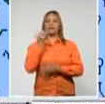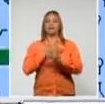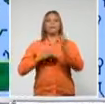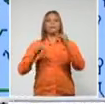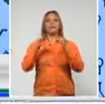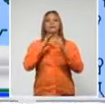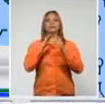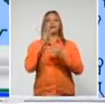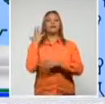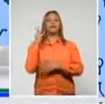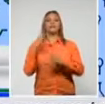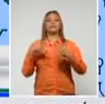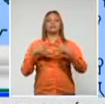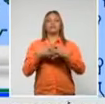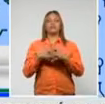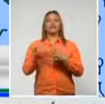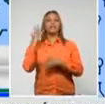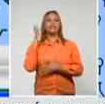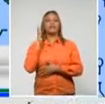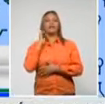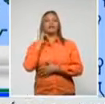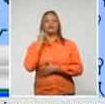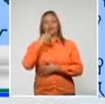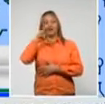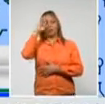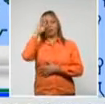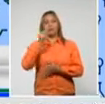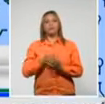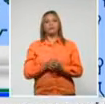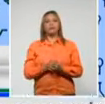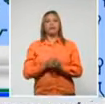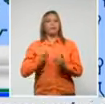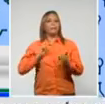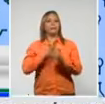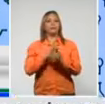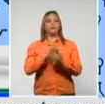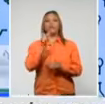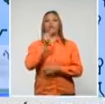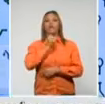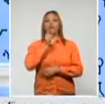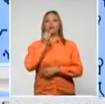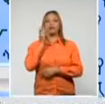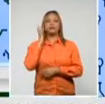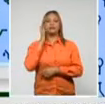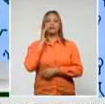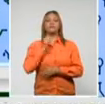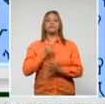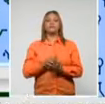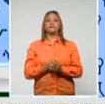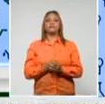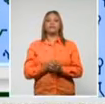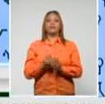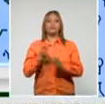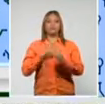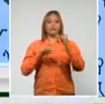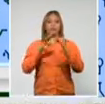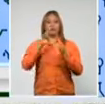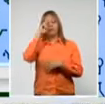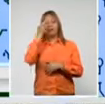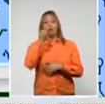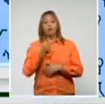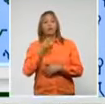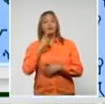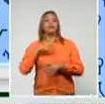Relaciones Exteriores de la República de Cuba. De inmediato iniciamos la conferencia de prensa del Ministerio de Salud Pública sobre la actualización de la